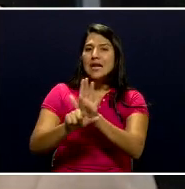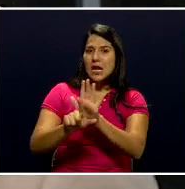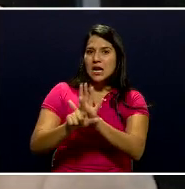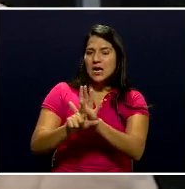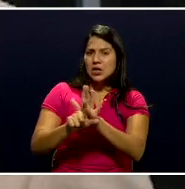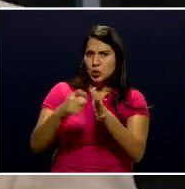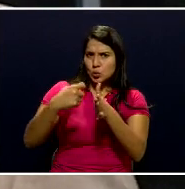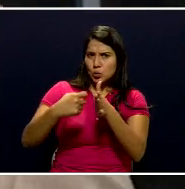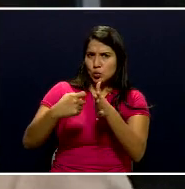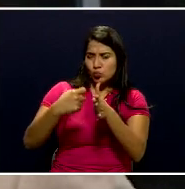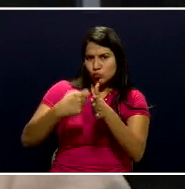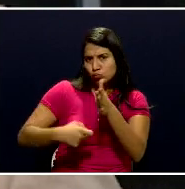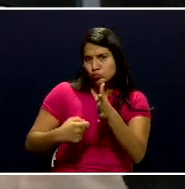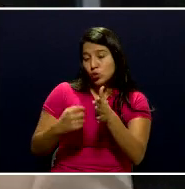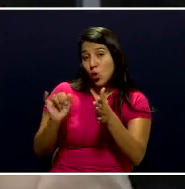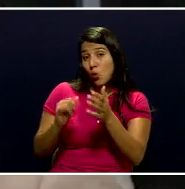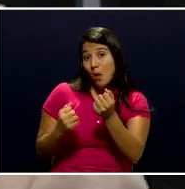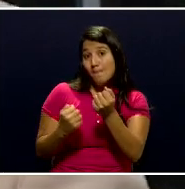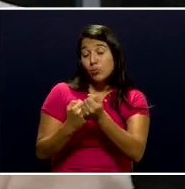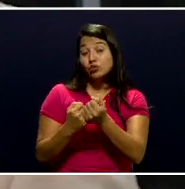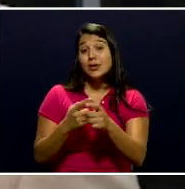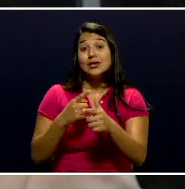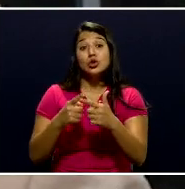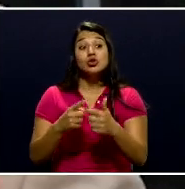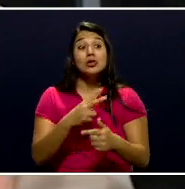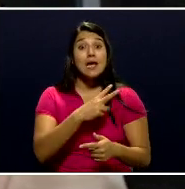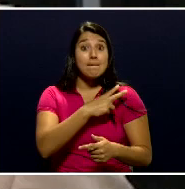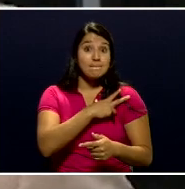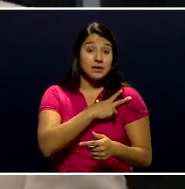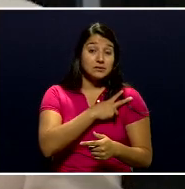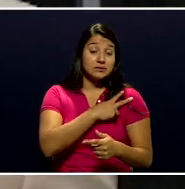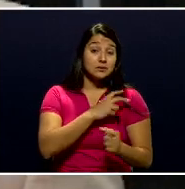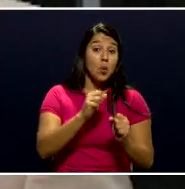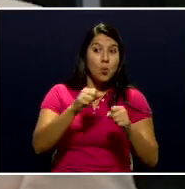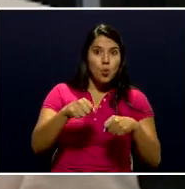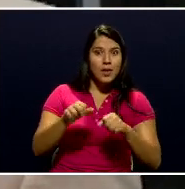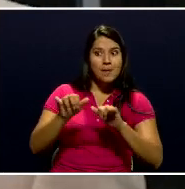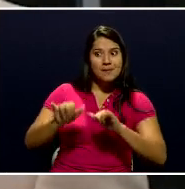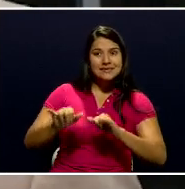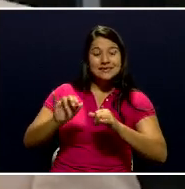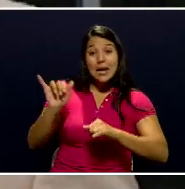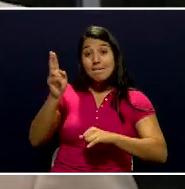de esta manera las empresas, los patronos puedan sostener la planilla, que